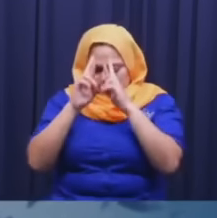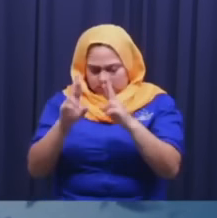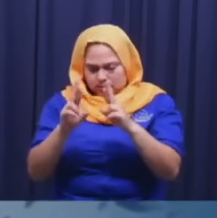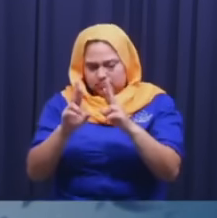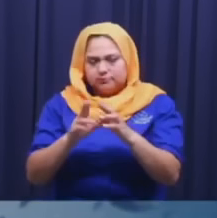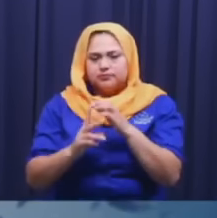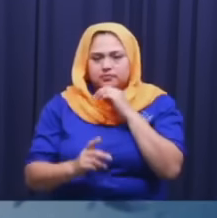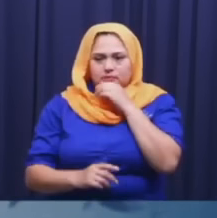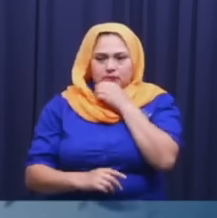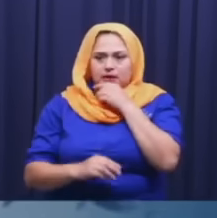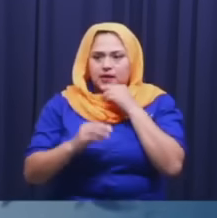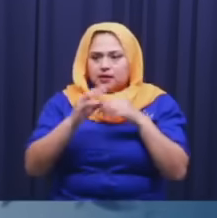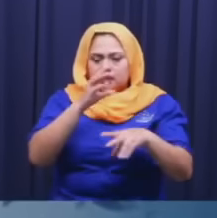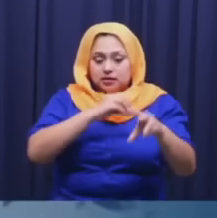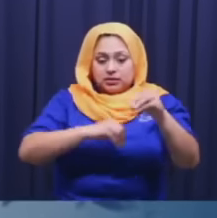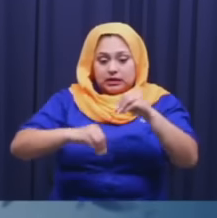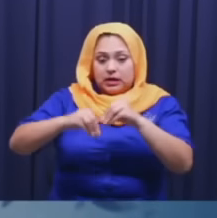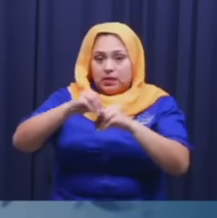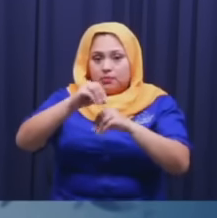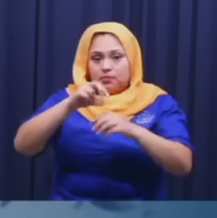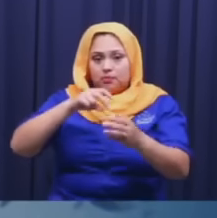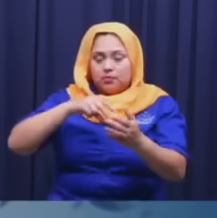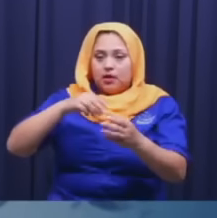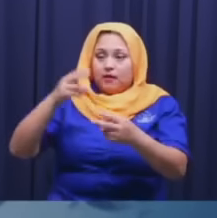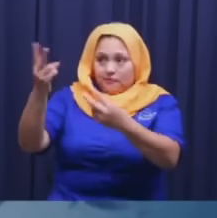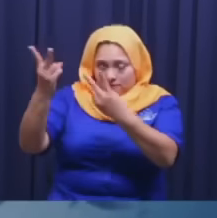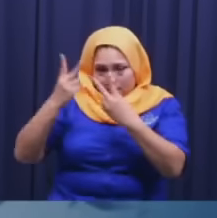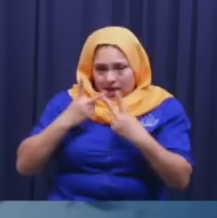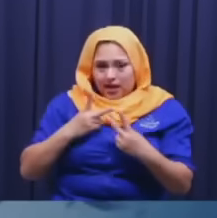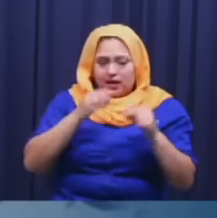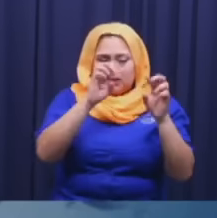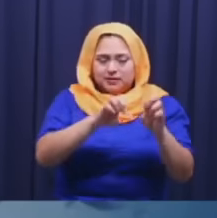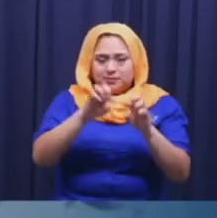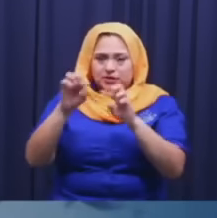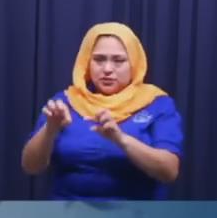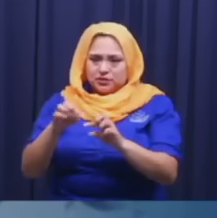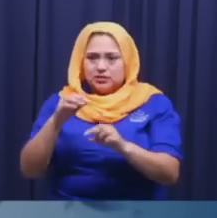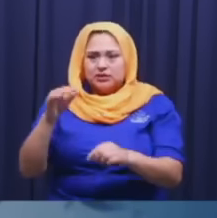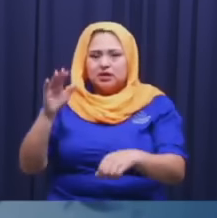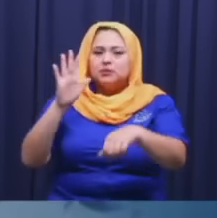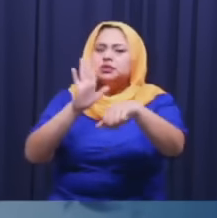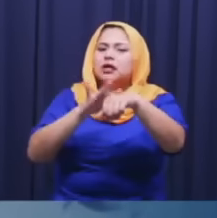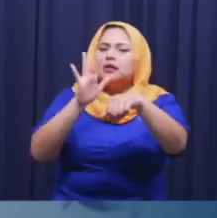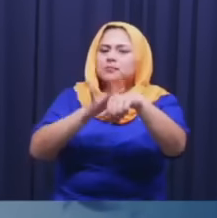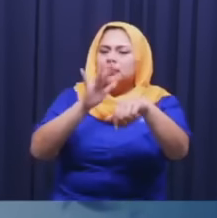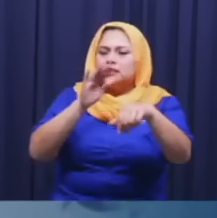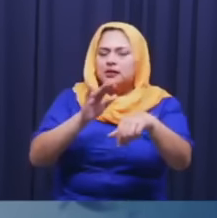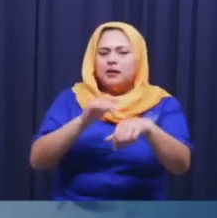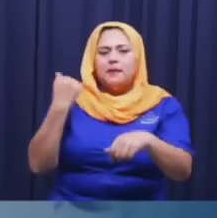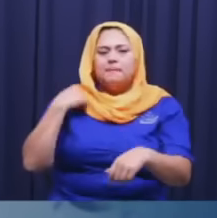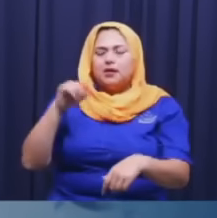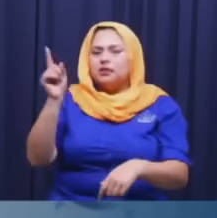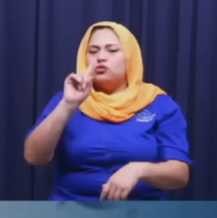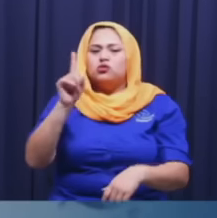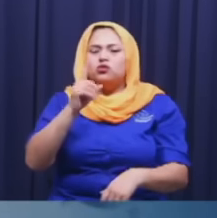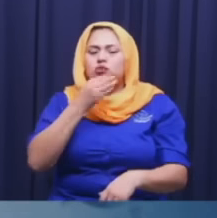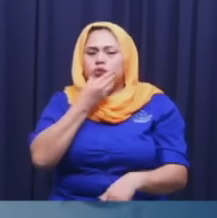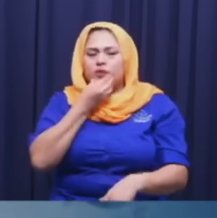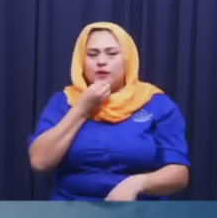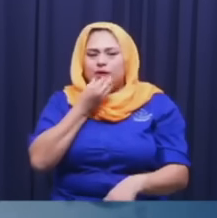respetuosa se movilicen las personas que vamos a llamar, a fin de no interrumpir a aquellos que están siendo ministrados